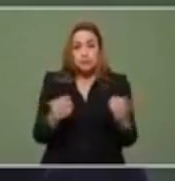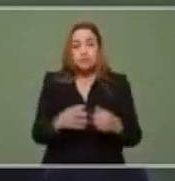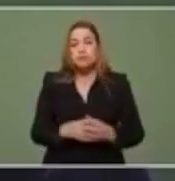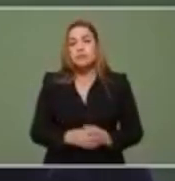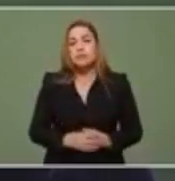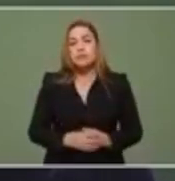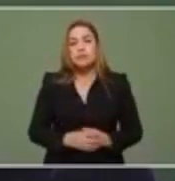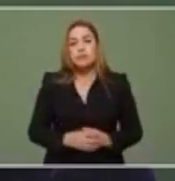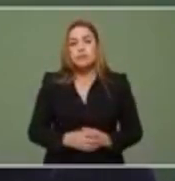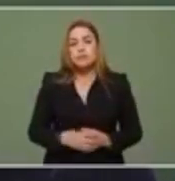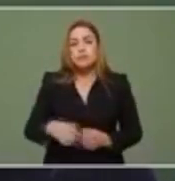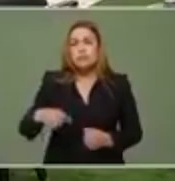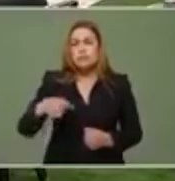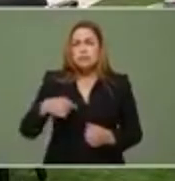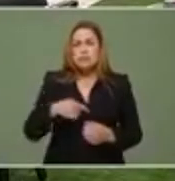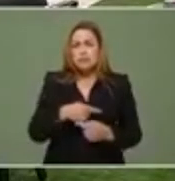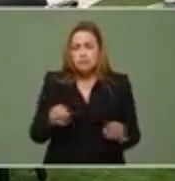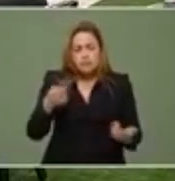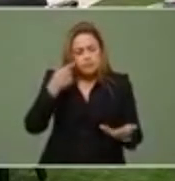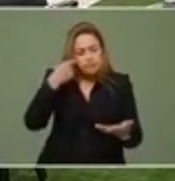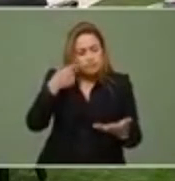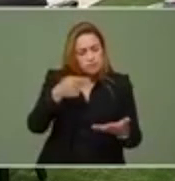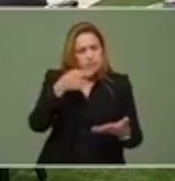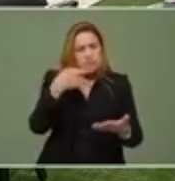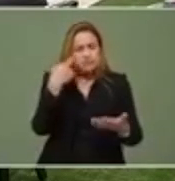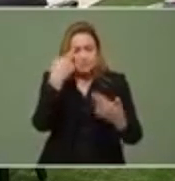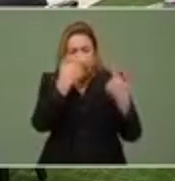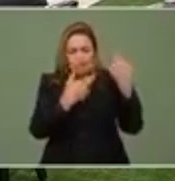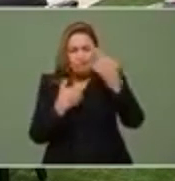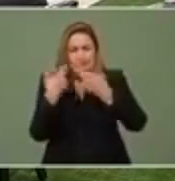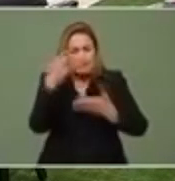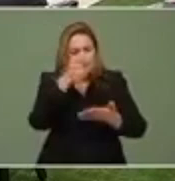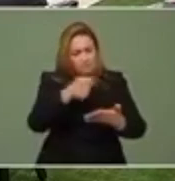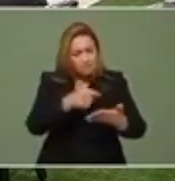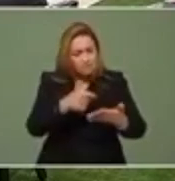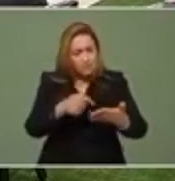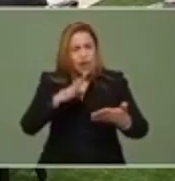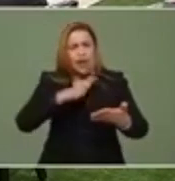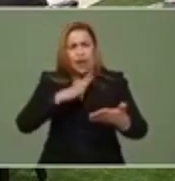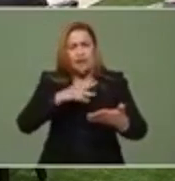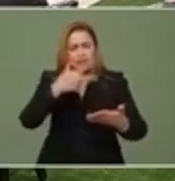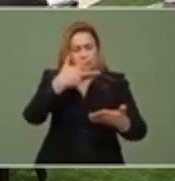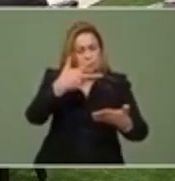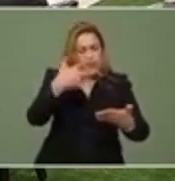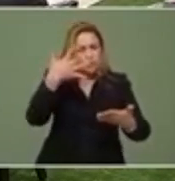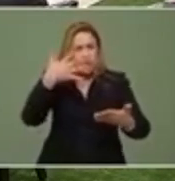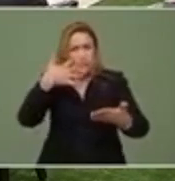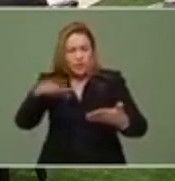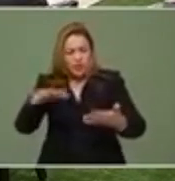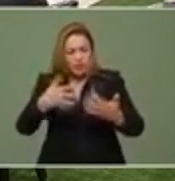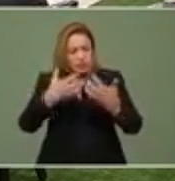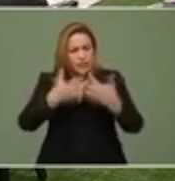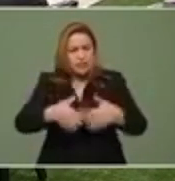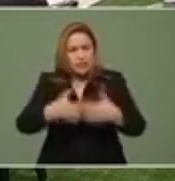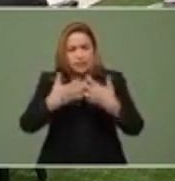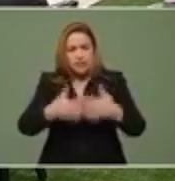Estamos encontrando que hay 8 o 10 empresas que